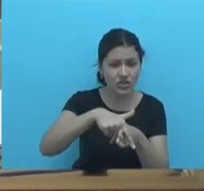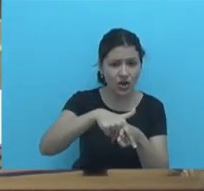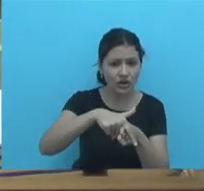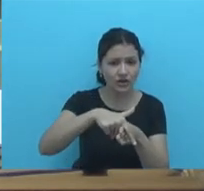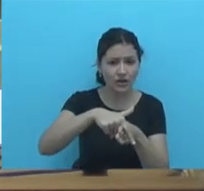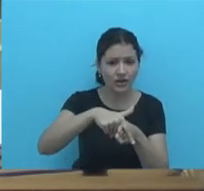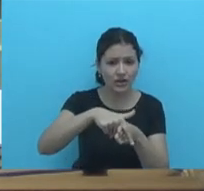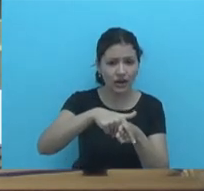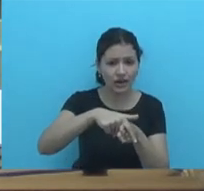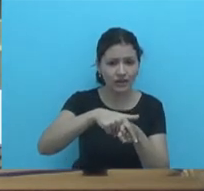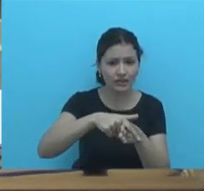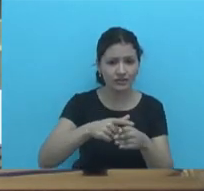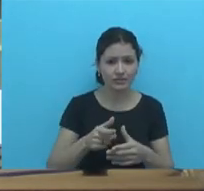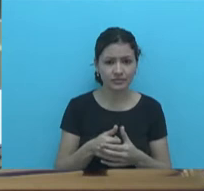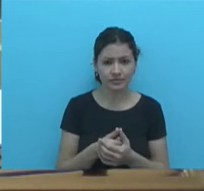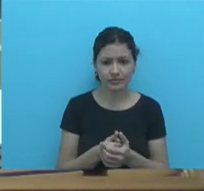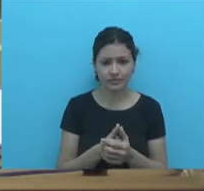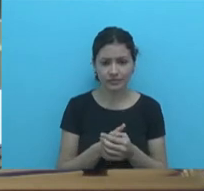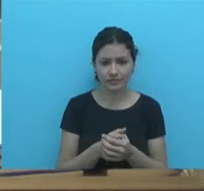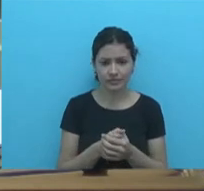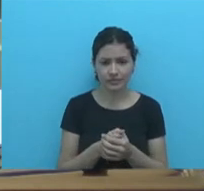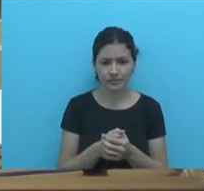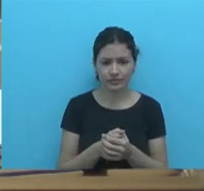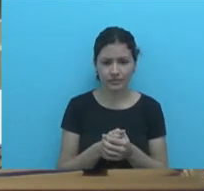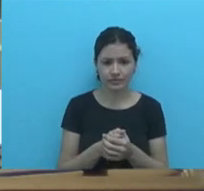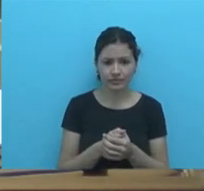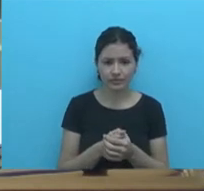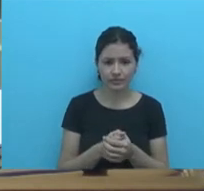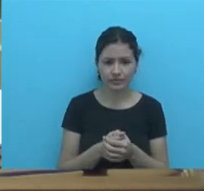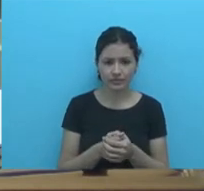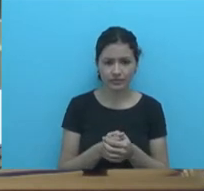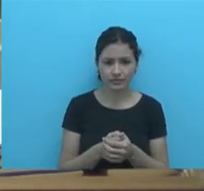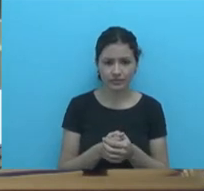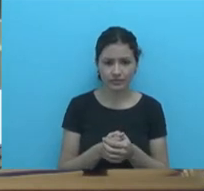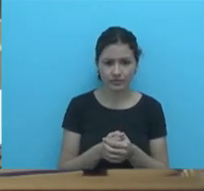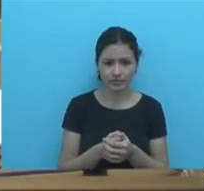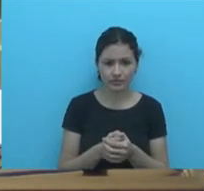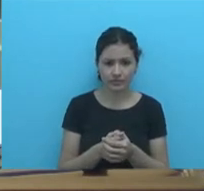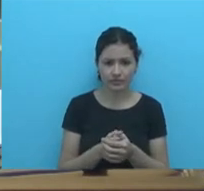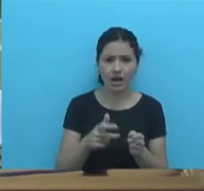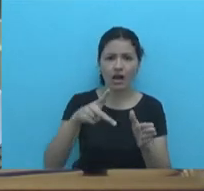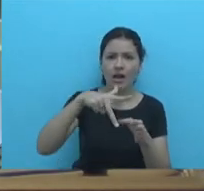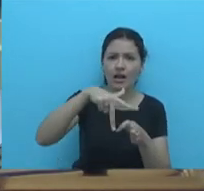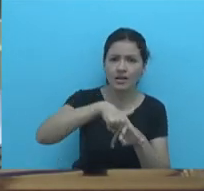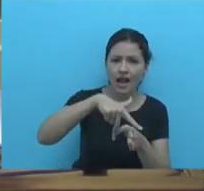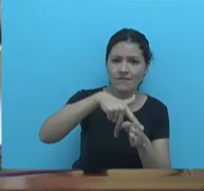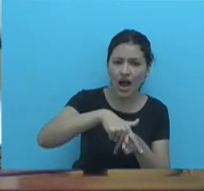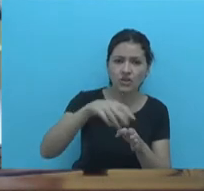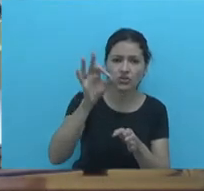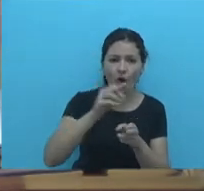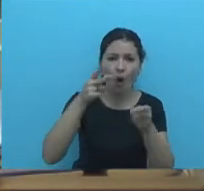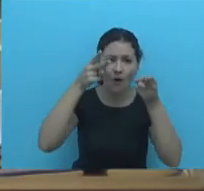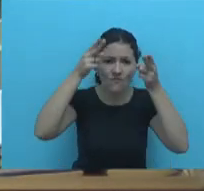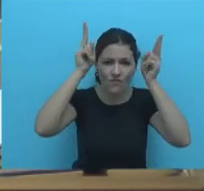y por ahí con animales que son de tiro, los percherones que se